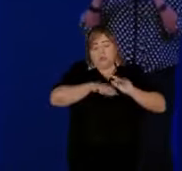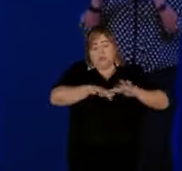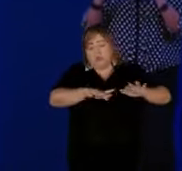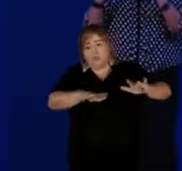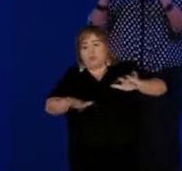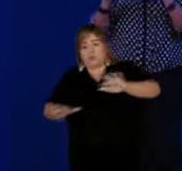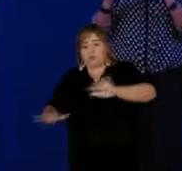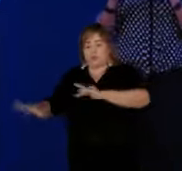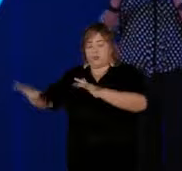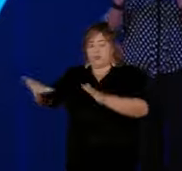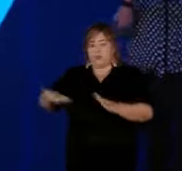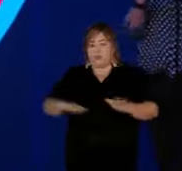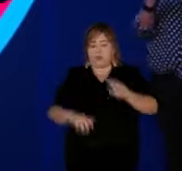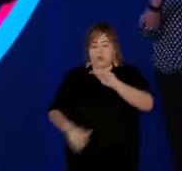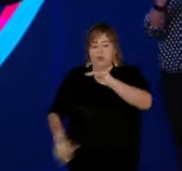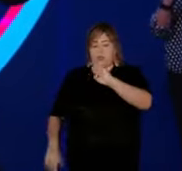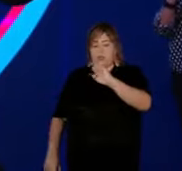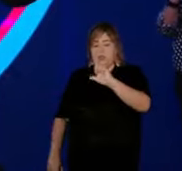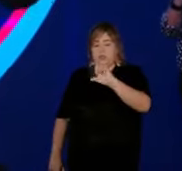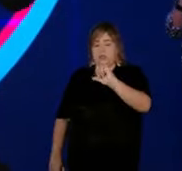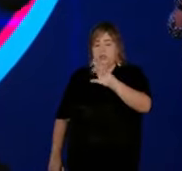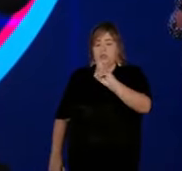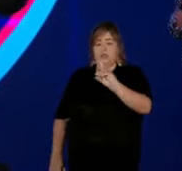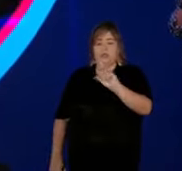Pastora Nélida.